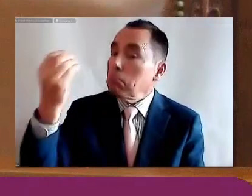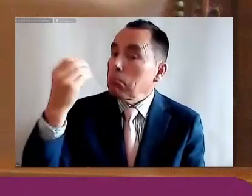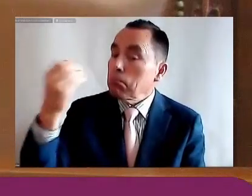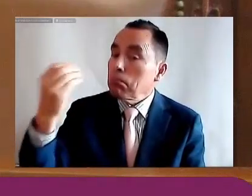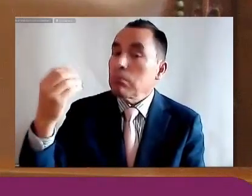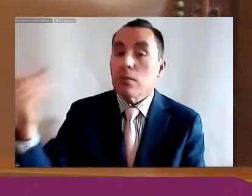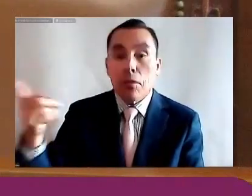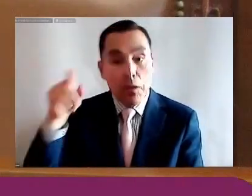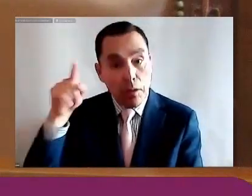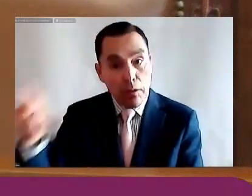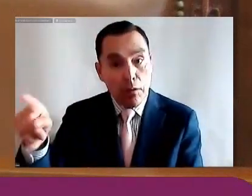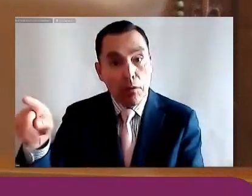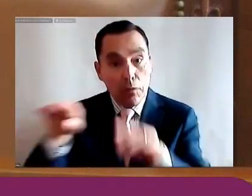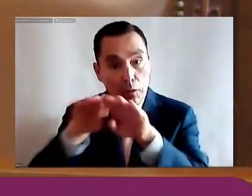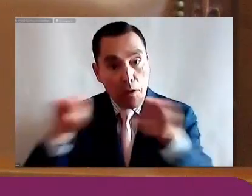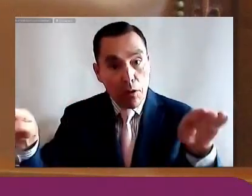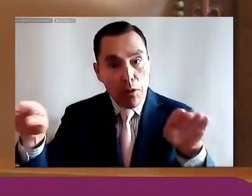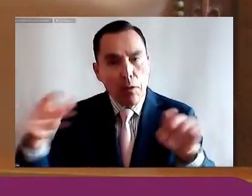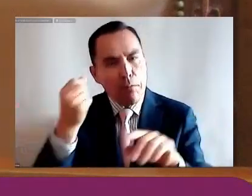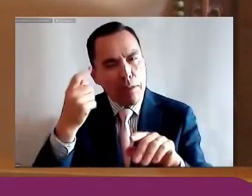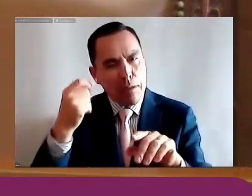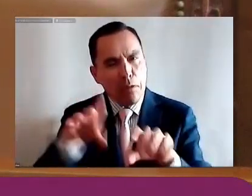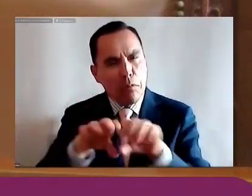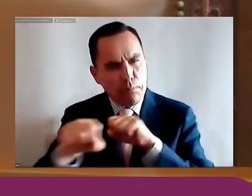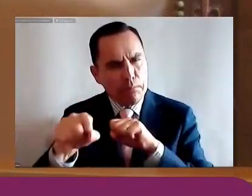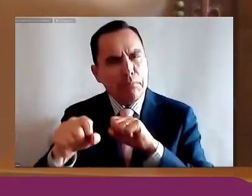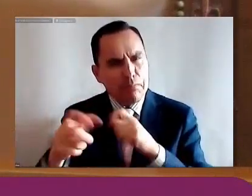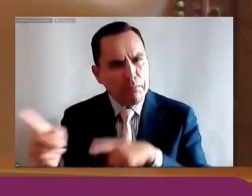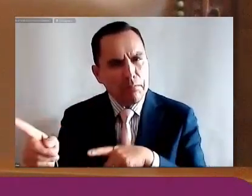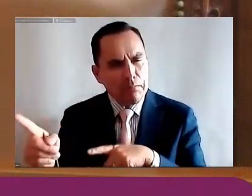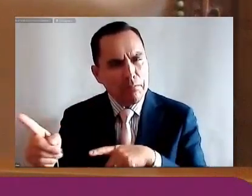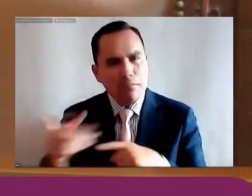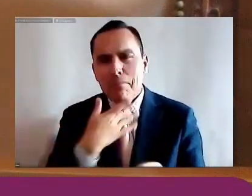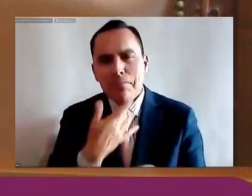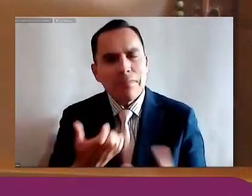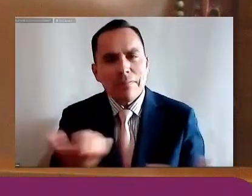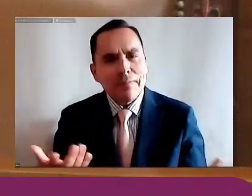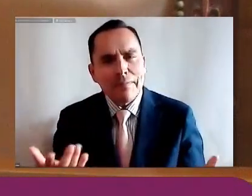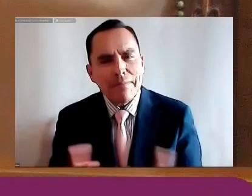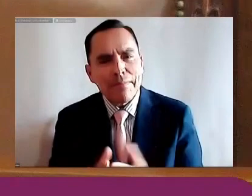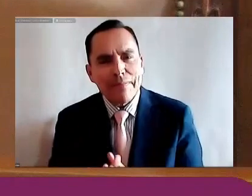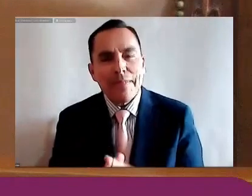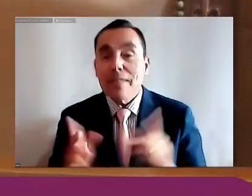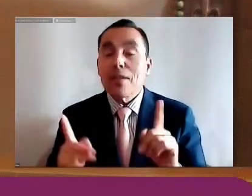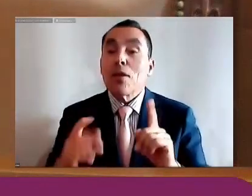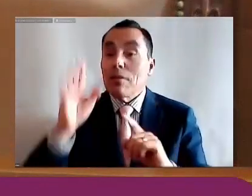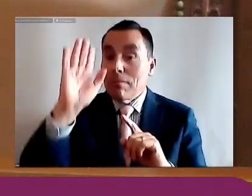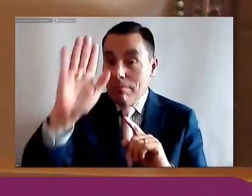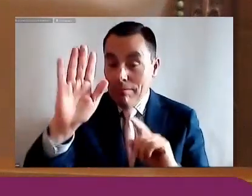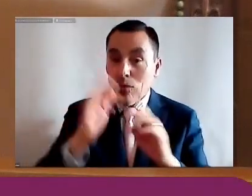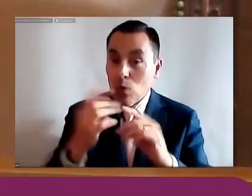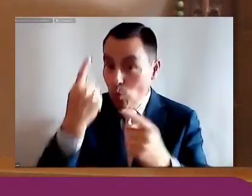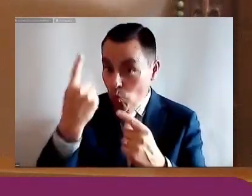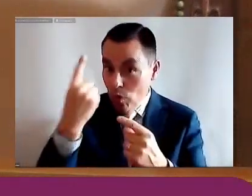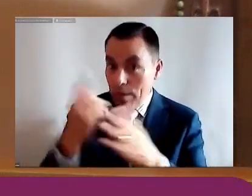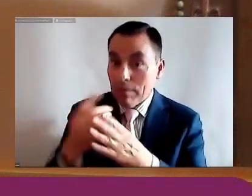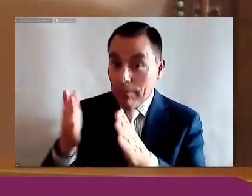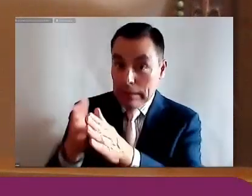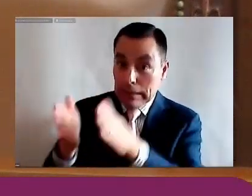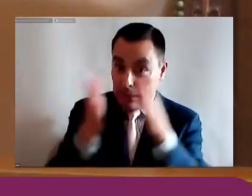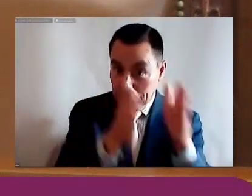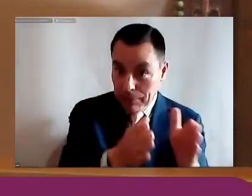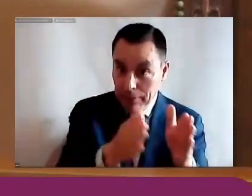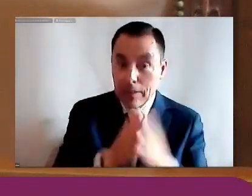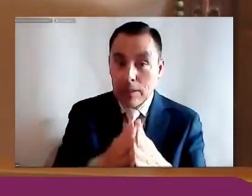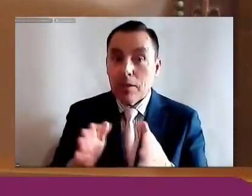estándar sesgado. Y esto depende, por una parte, de no solo de qué